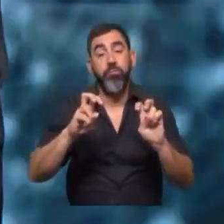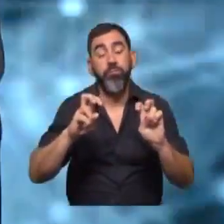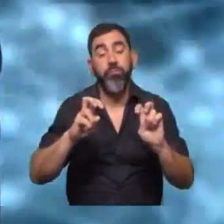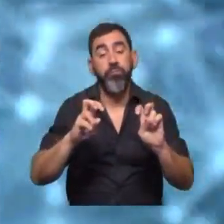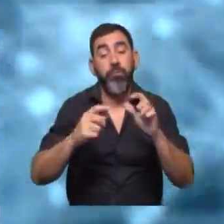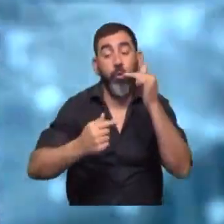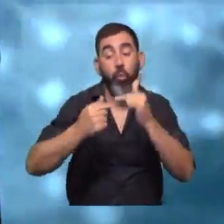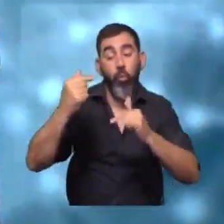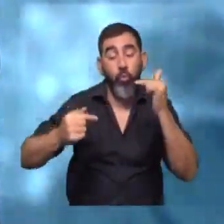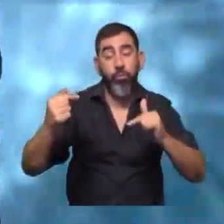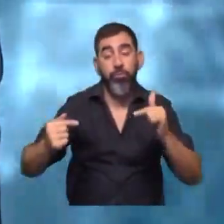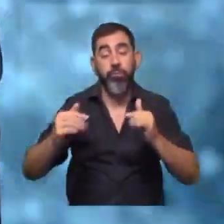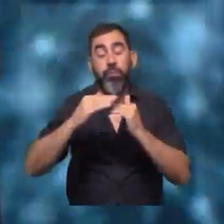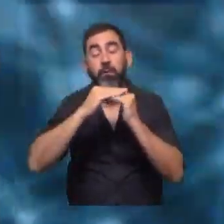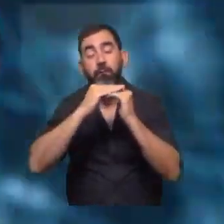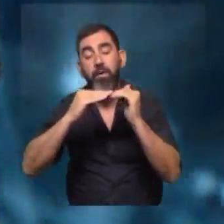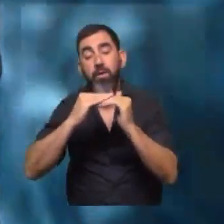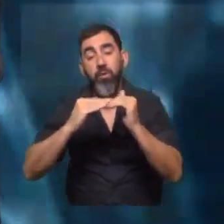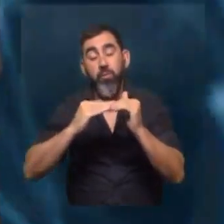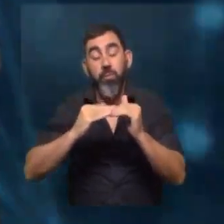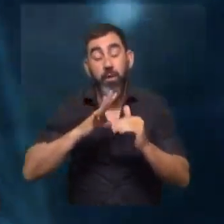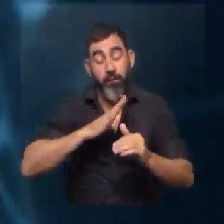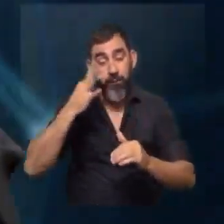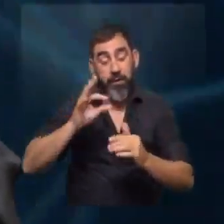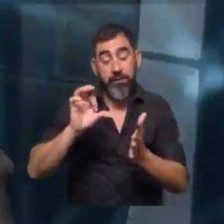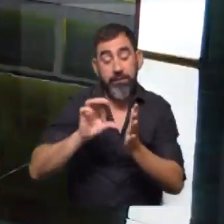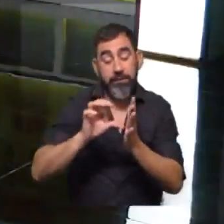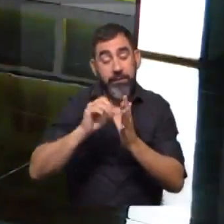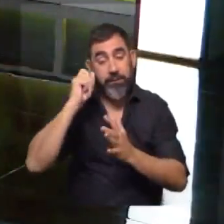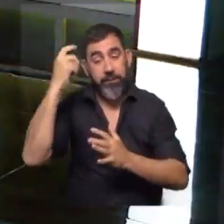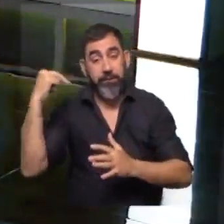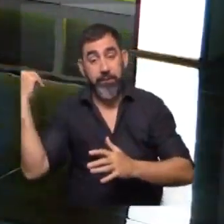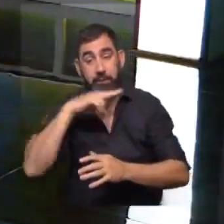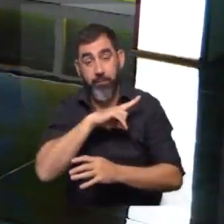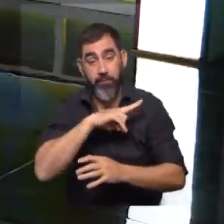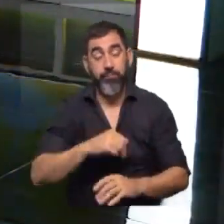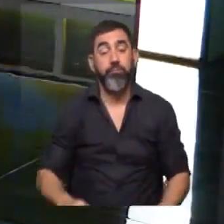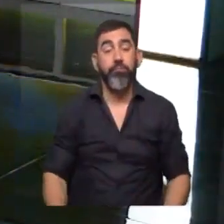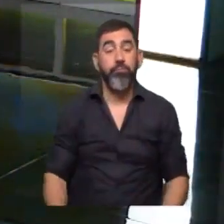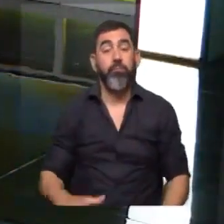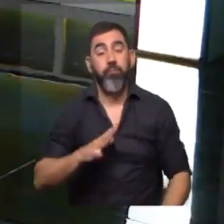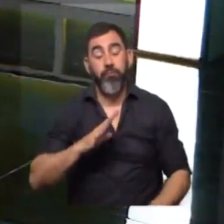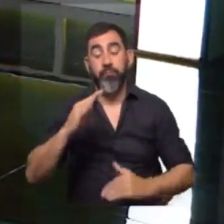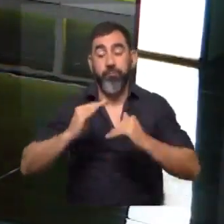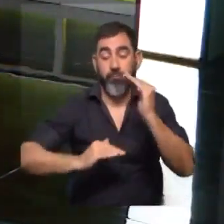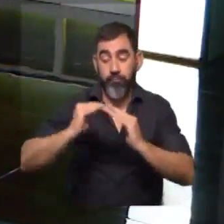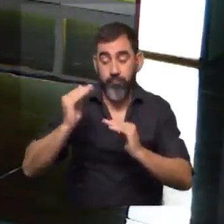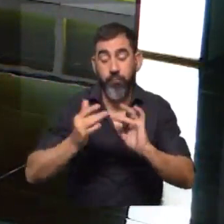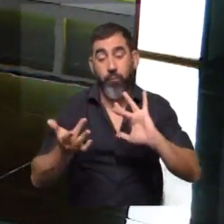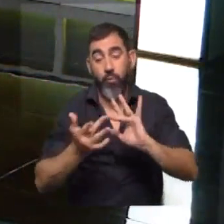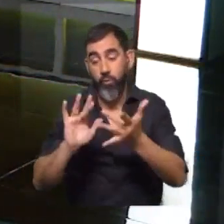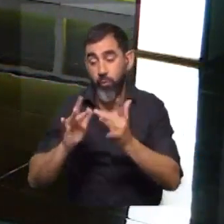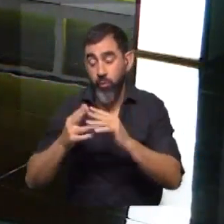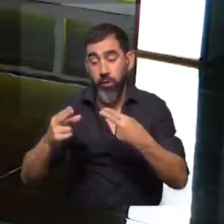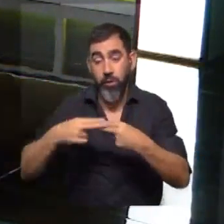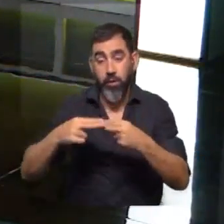aquellos elementos básicos para que surjan sistemas de inteligencia artificial. Y ahí está infraestructura, conectividad,